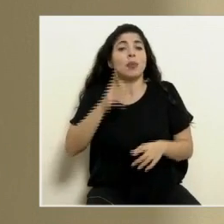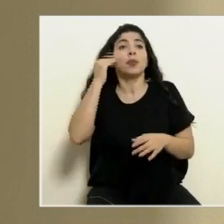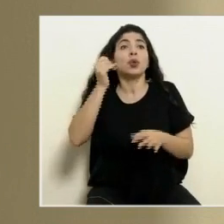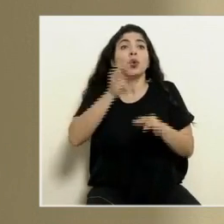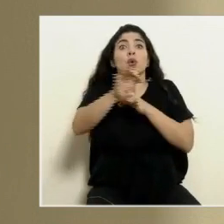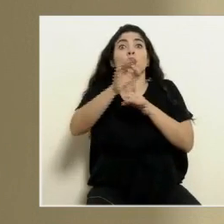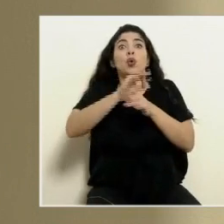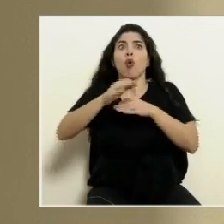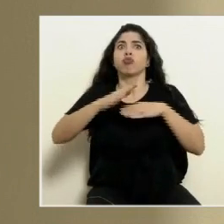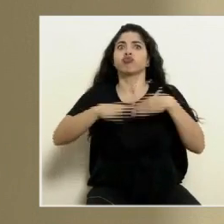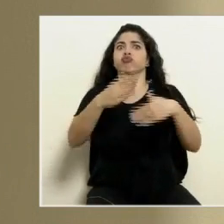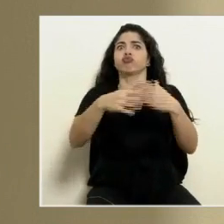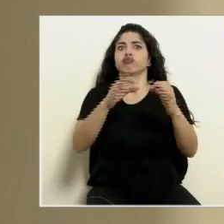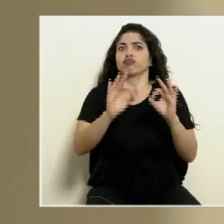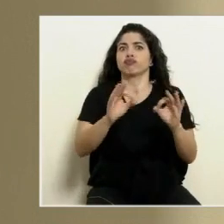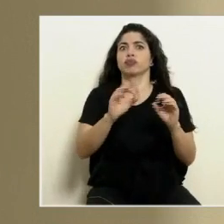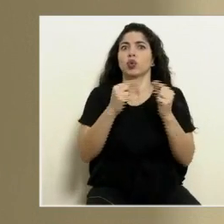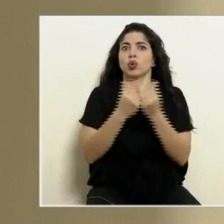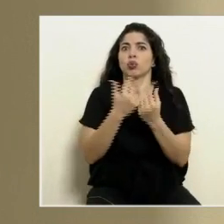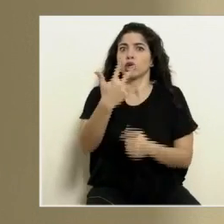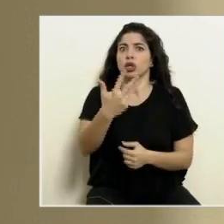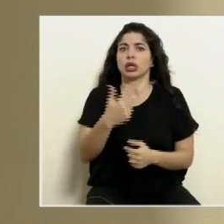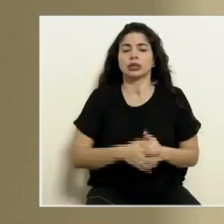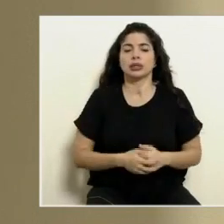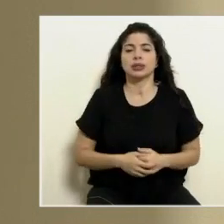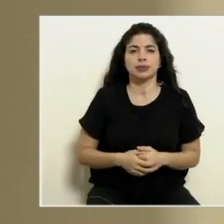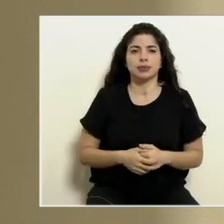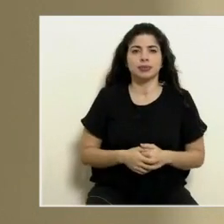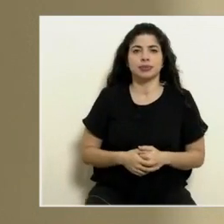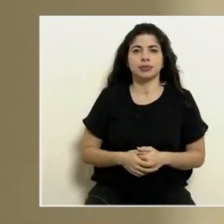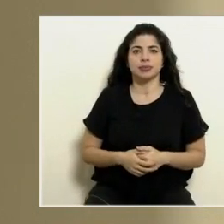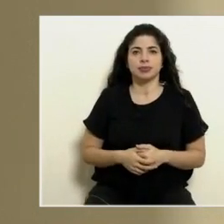rurales van a buen ritmo con el grupo 3?